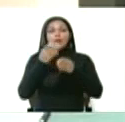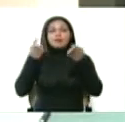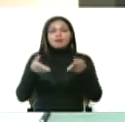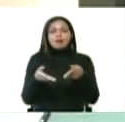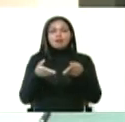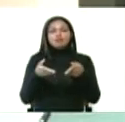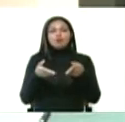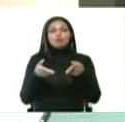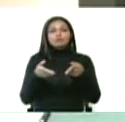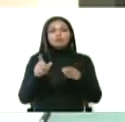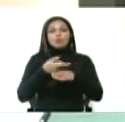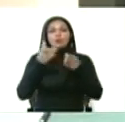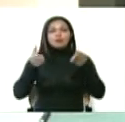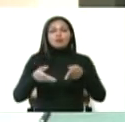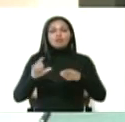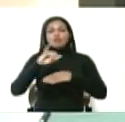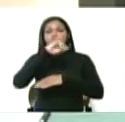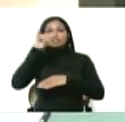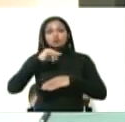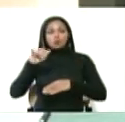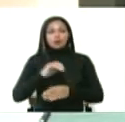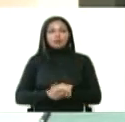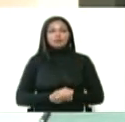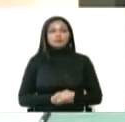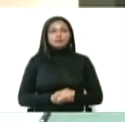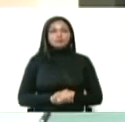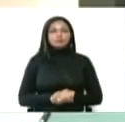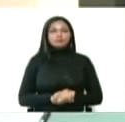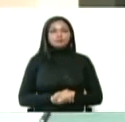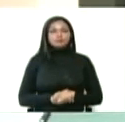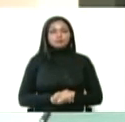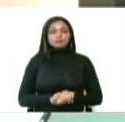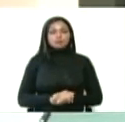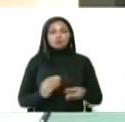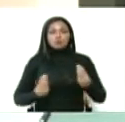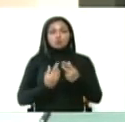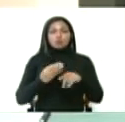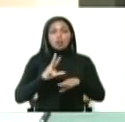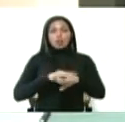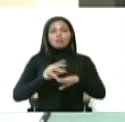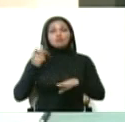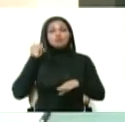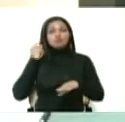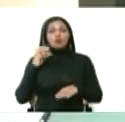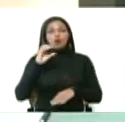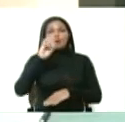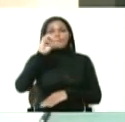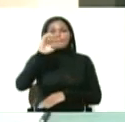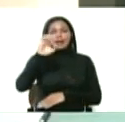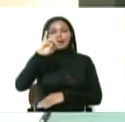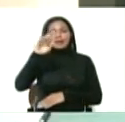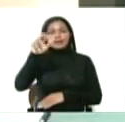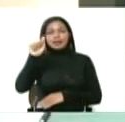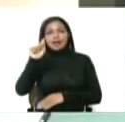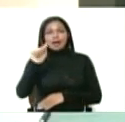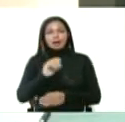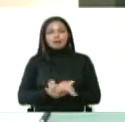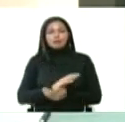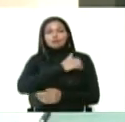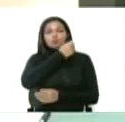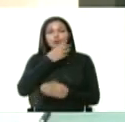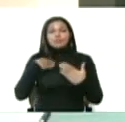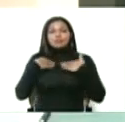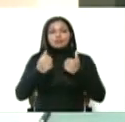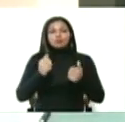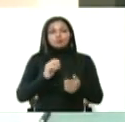líder pujante, joven, del Zulia, de la Zulianidad, junto a la doctora Omaira Prieto, Autoridad Única de